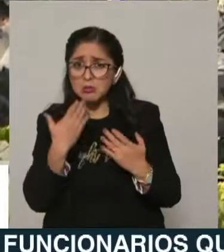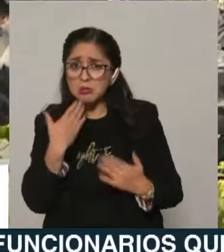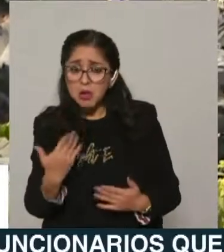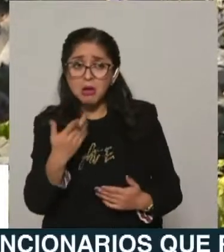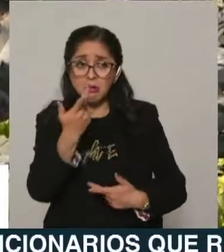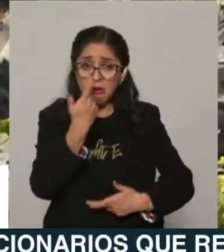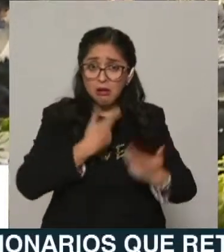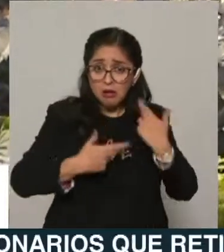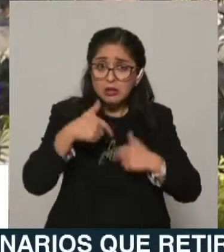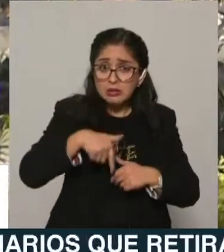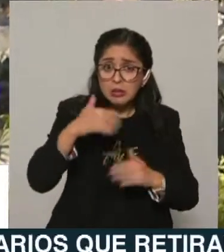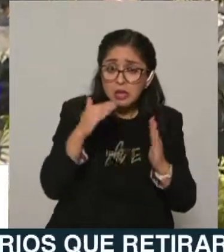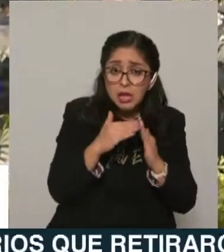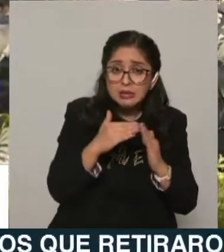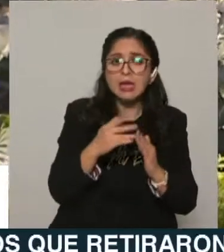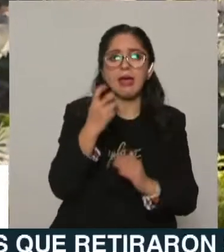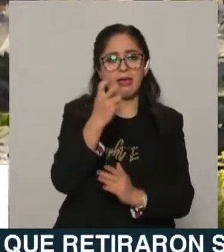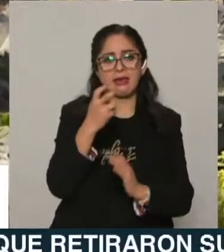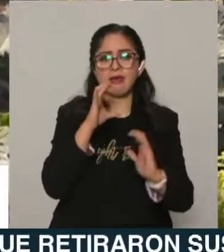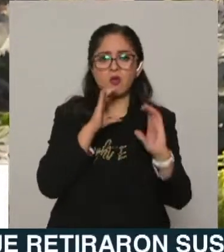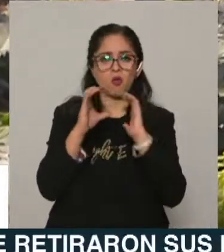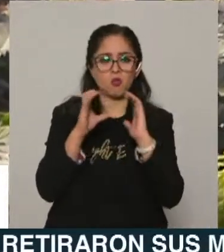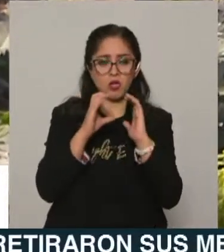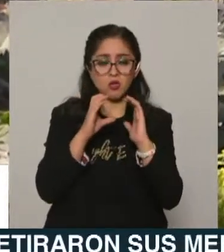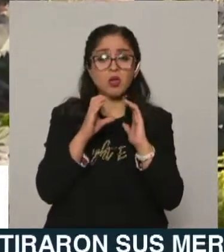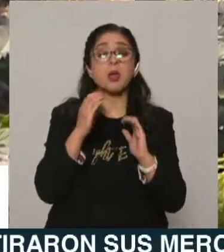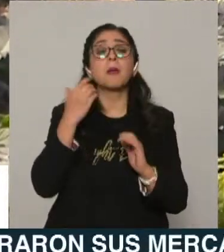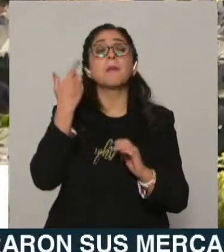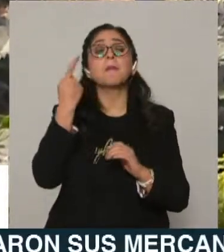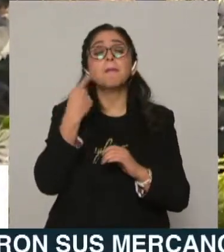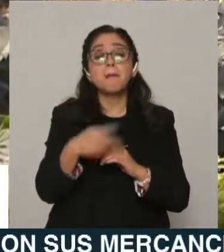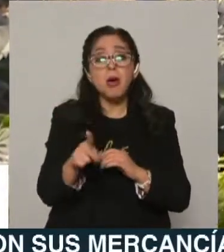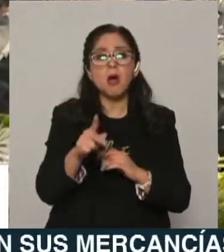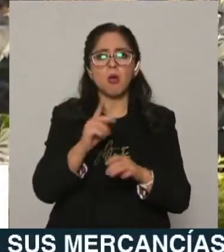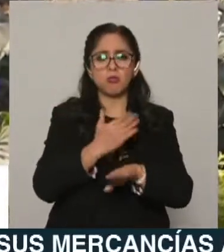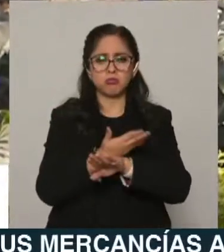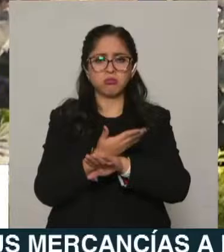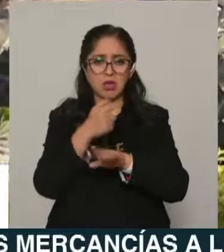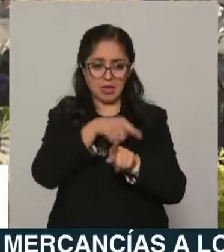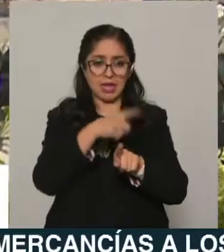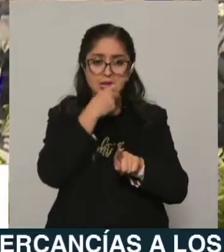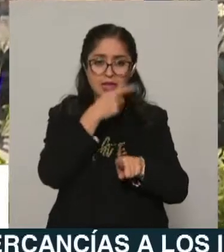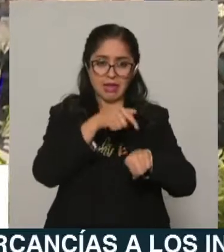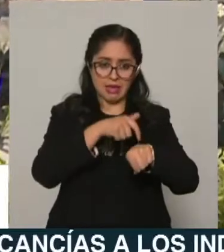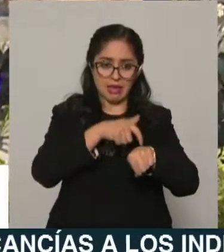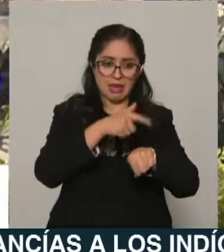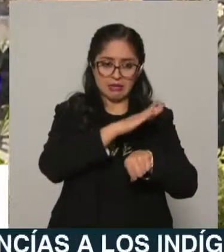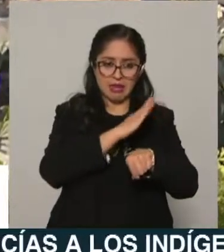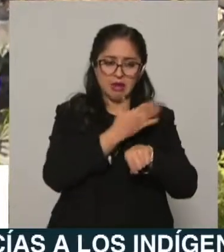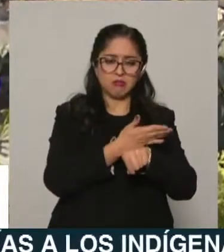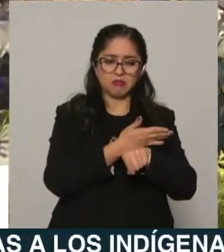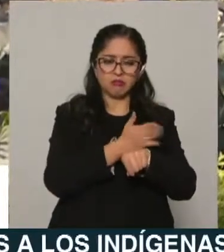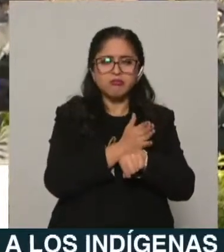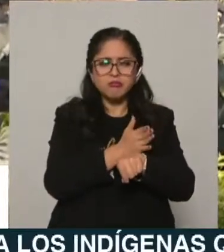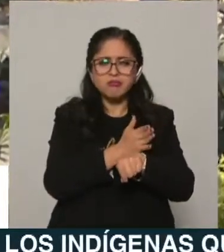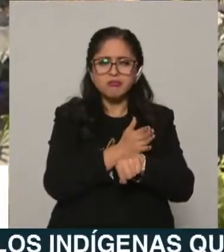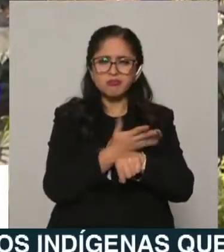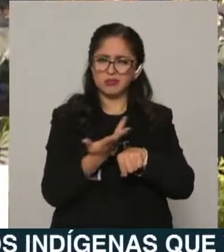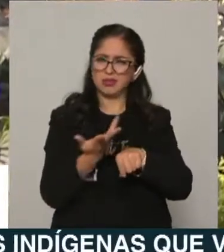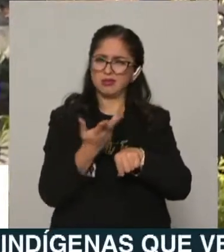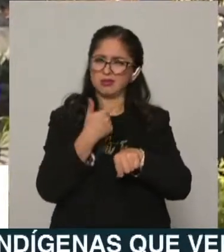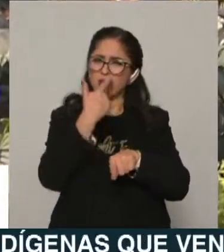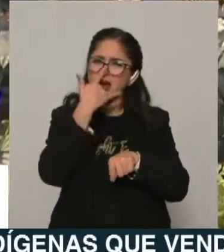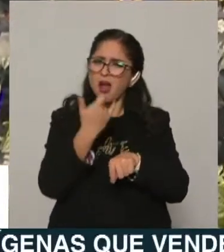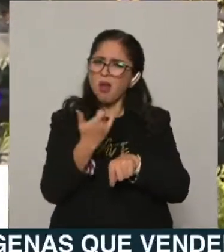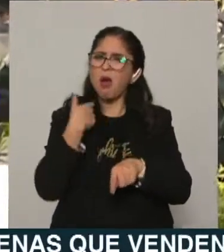y ya es la comunicación que tenemos. Ya cuando se empieza a pasar de la hora que me dijeron, entonces cuando yo vuelvo a